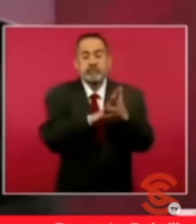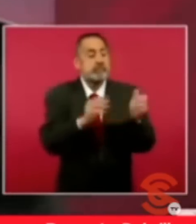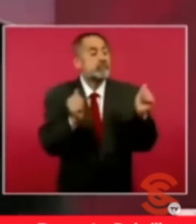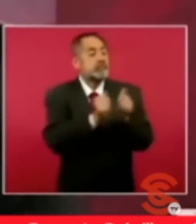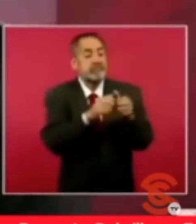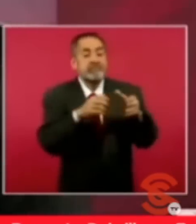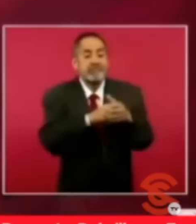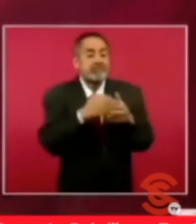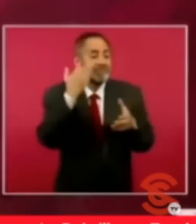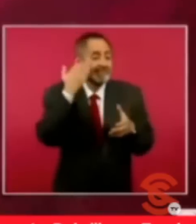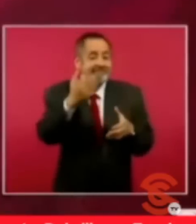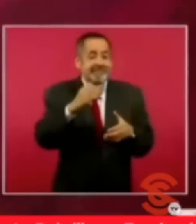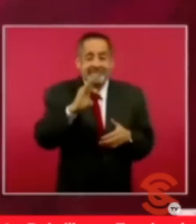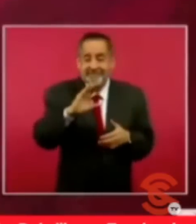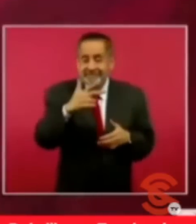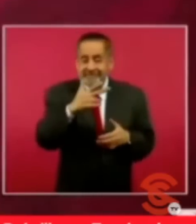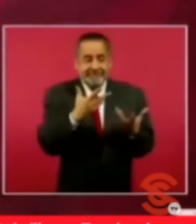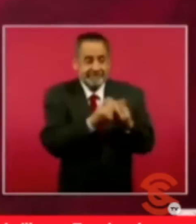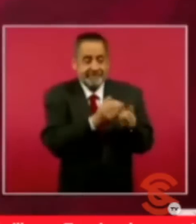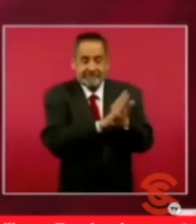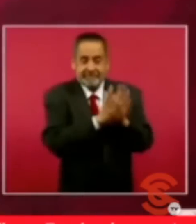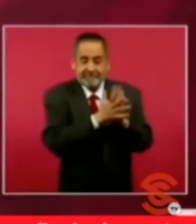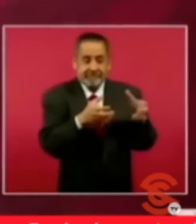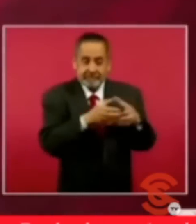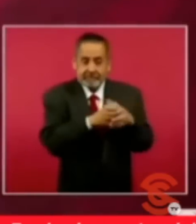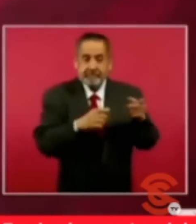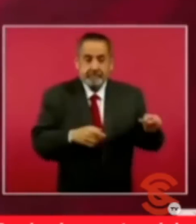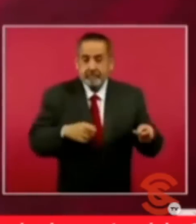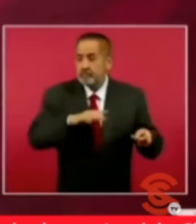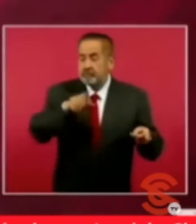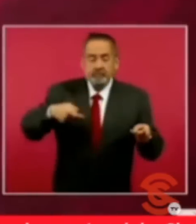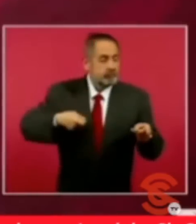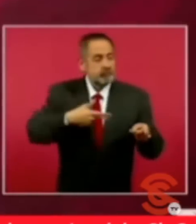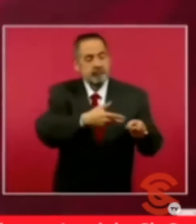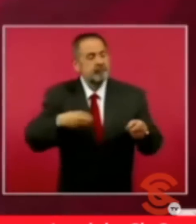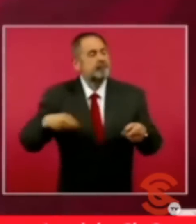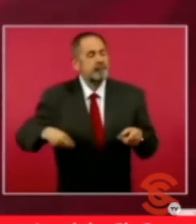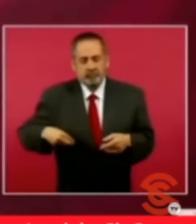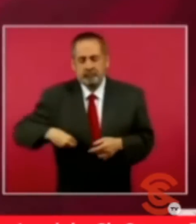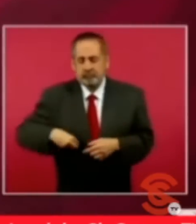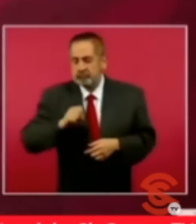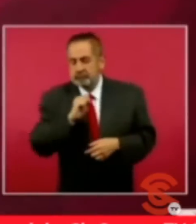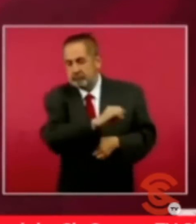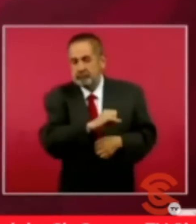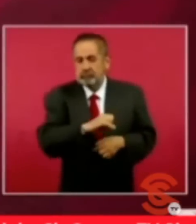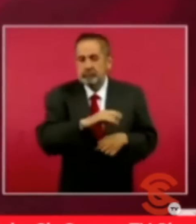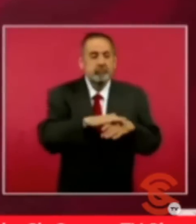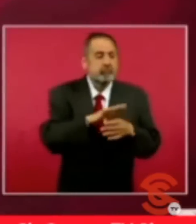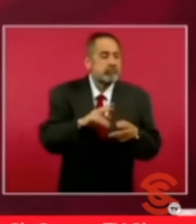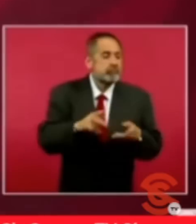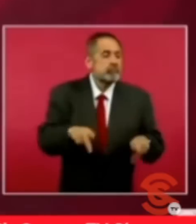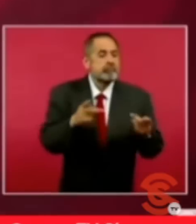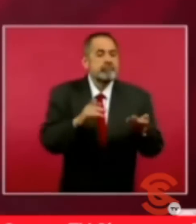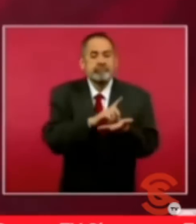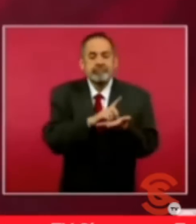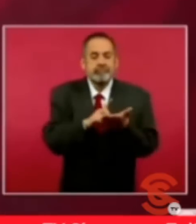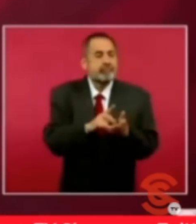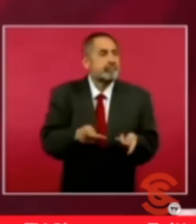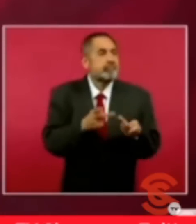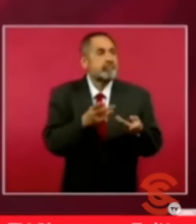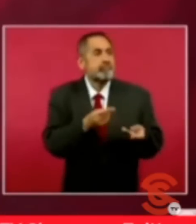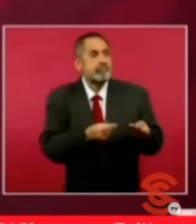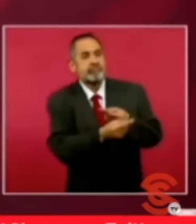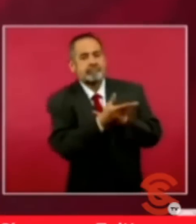en Nueva York, acusado, declarado culpable, entre otros, por narcotráfico. Entonces, pues